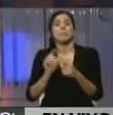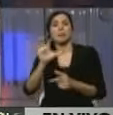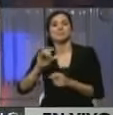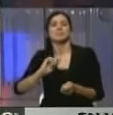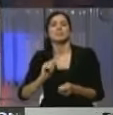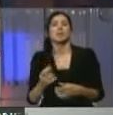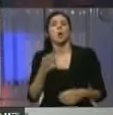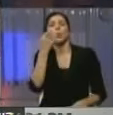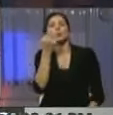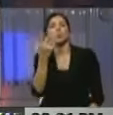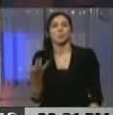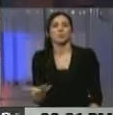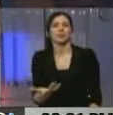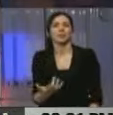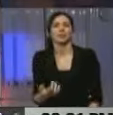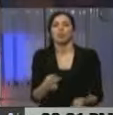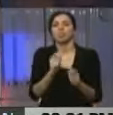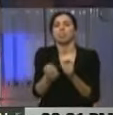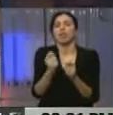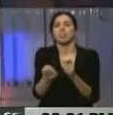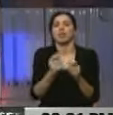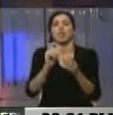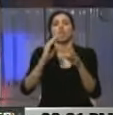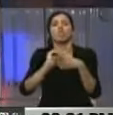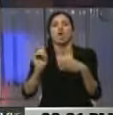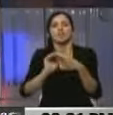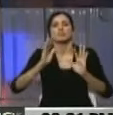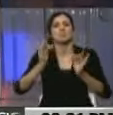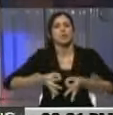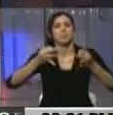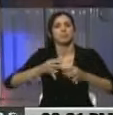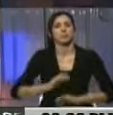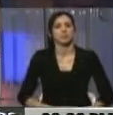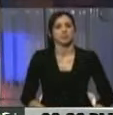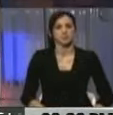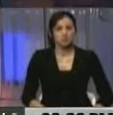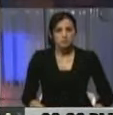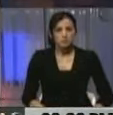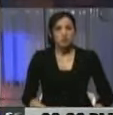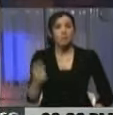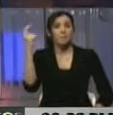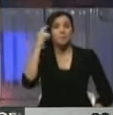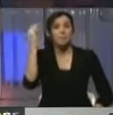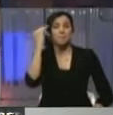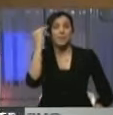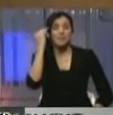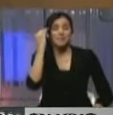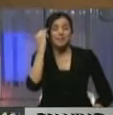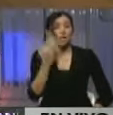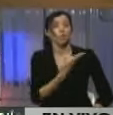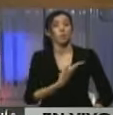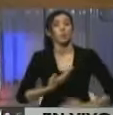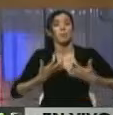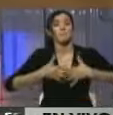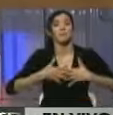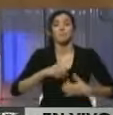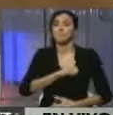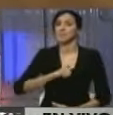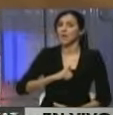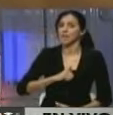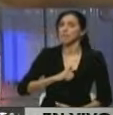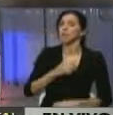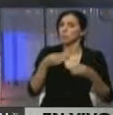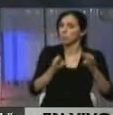¿Ah? Correcto, es un concepto parasitario del empresario venezolano, privado